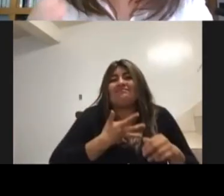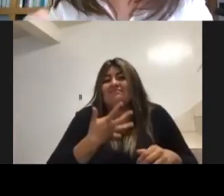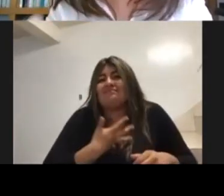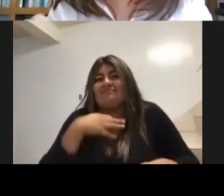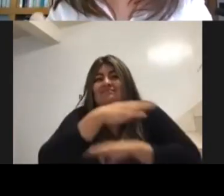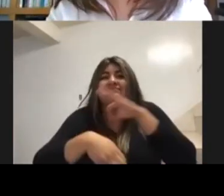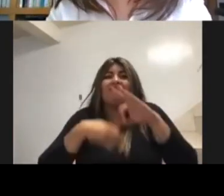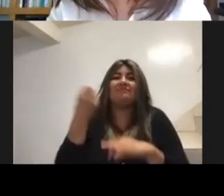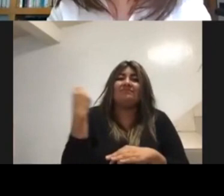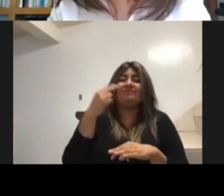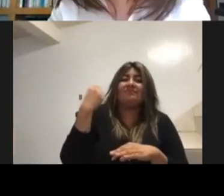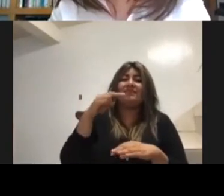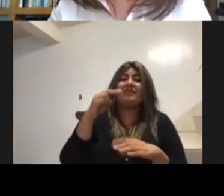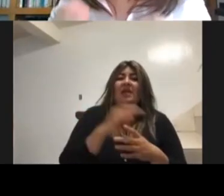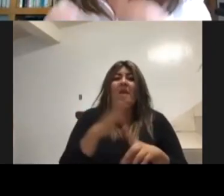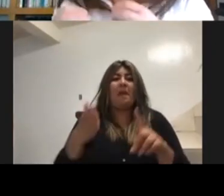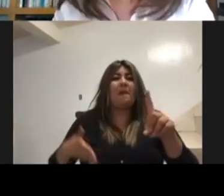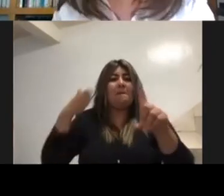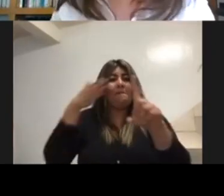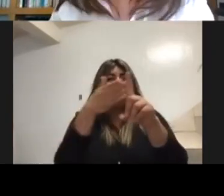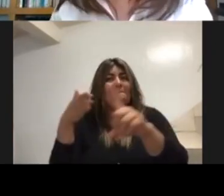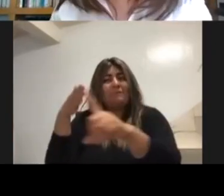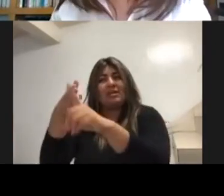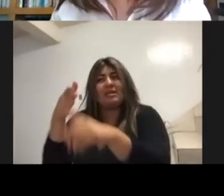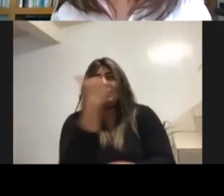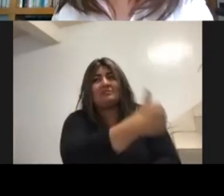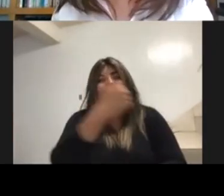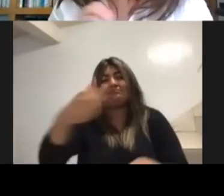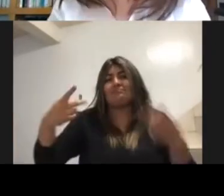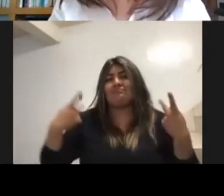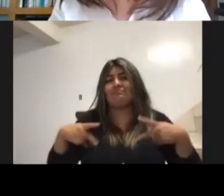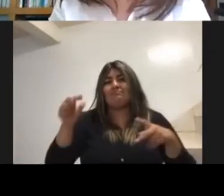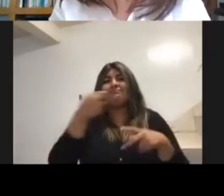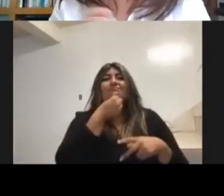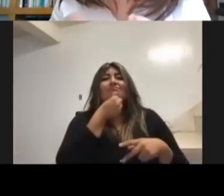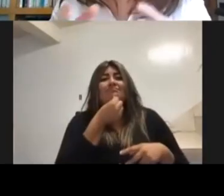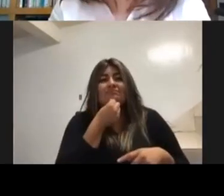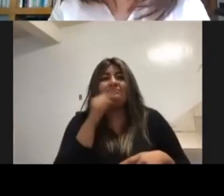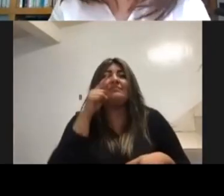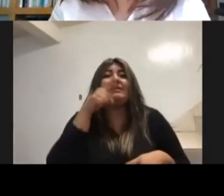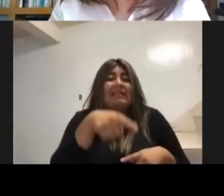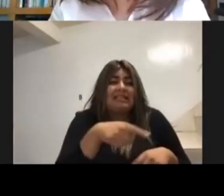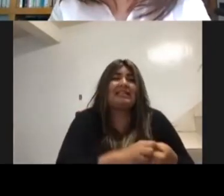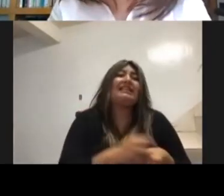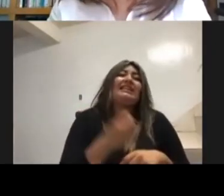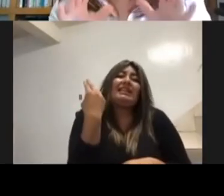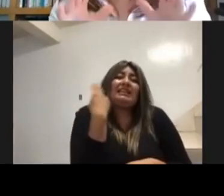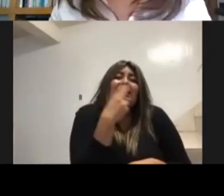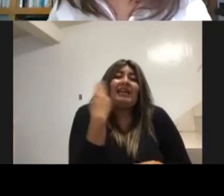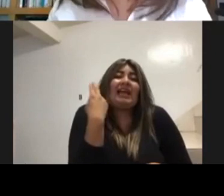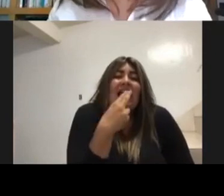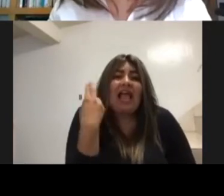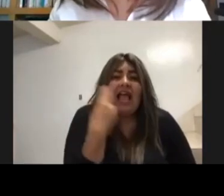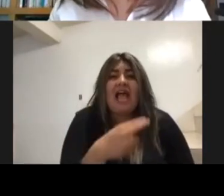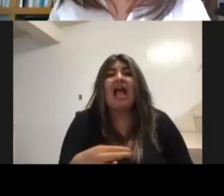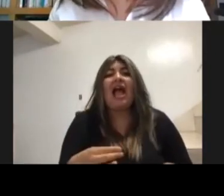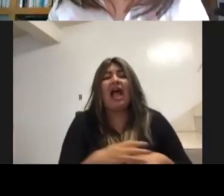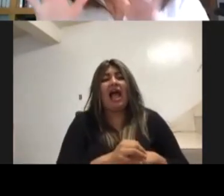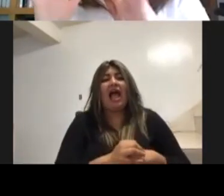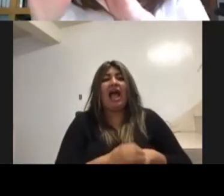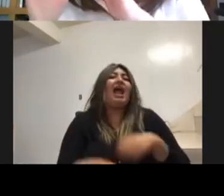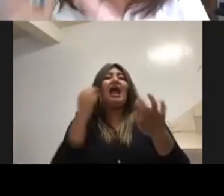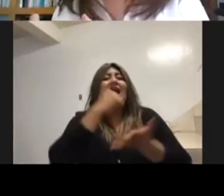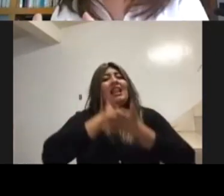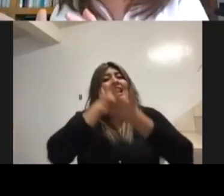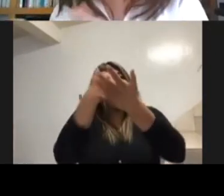a la especificidad que se requiere. Para eso se requieren los servicios de educación especial. Ahora, como los tenemos,